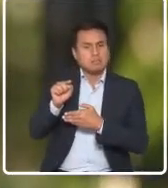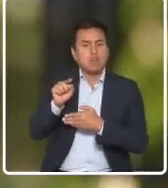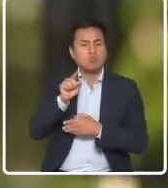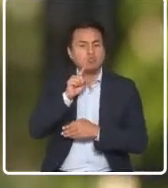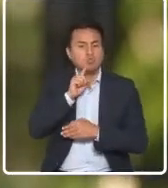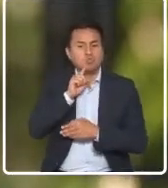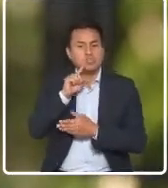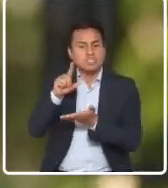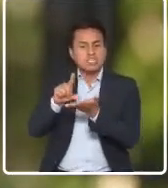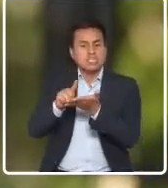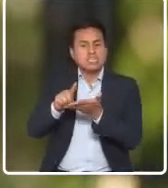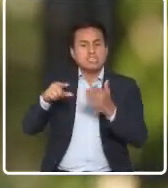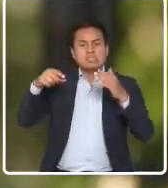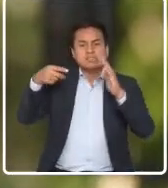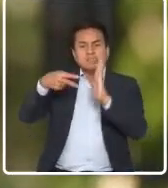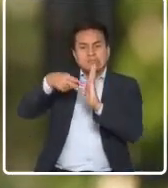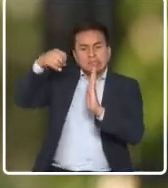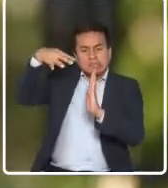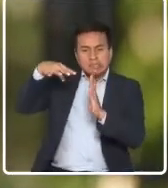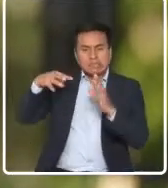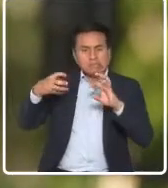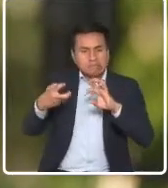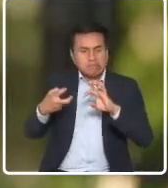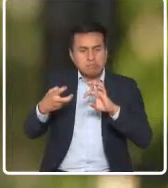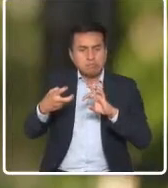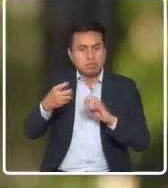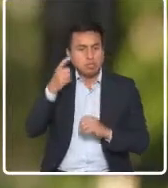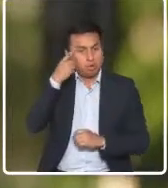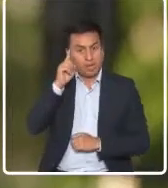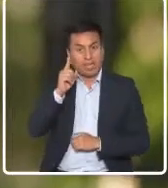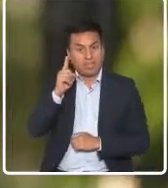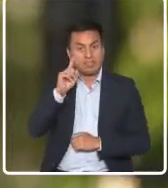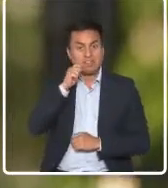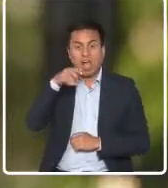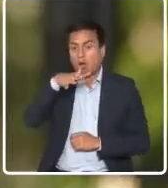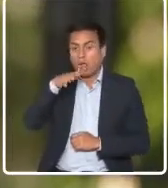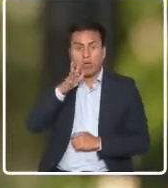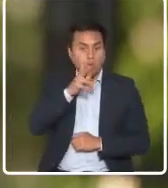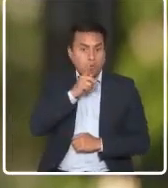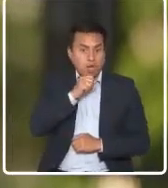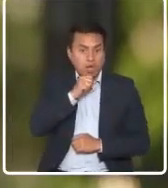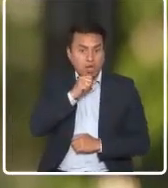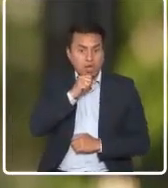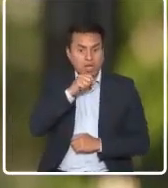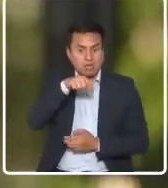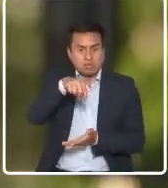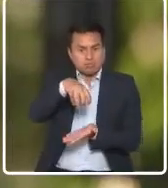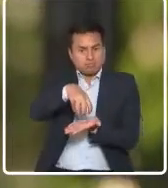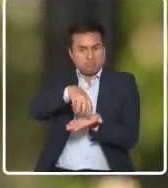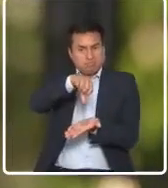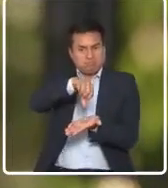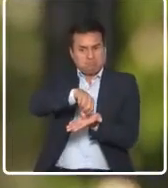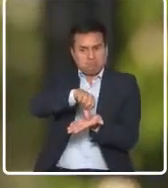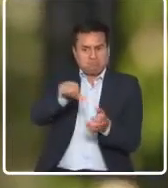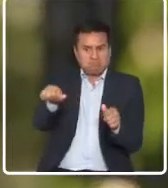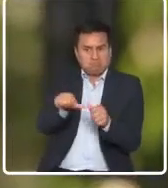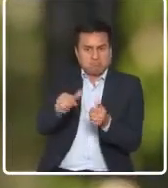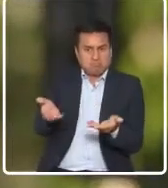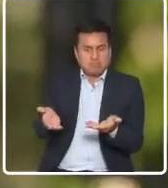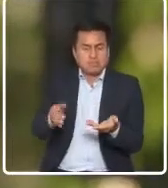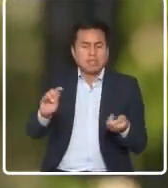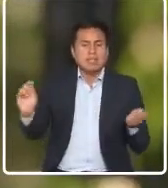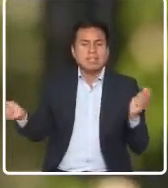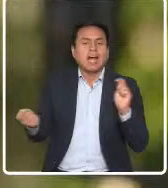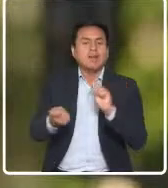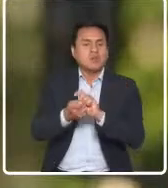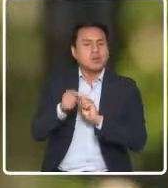una instalación eléctrica precaria y, aunque no lo crean, sin agua, en plena zona urbana, se